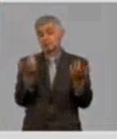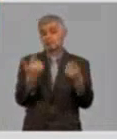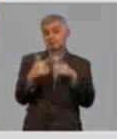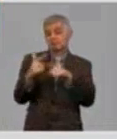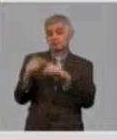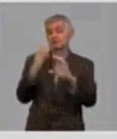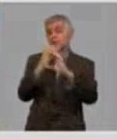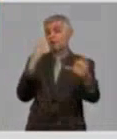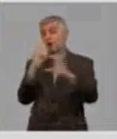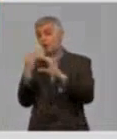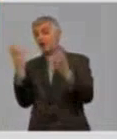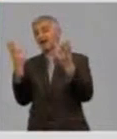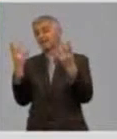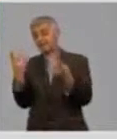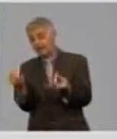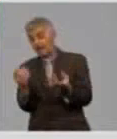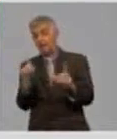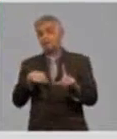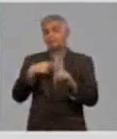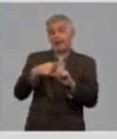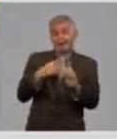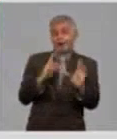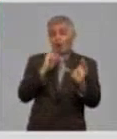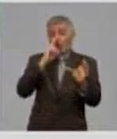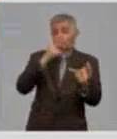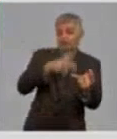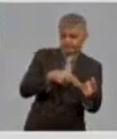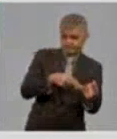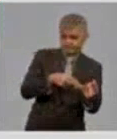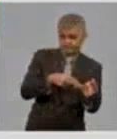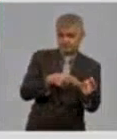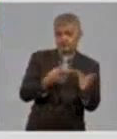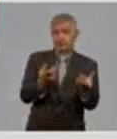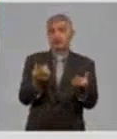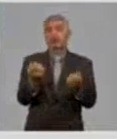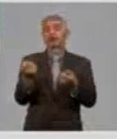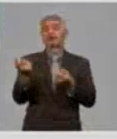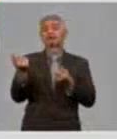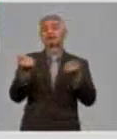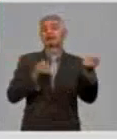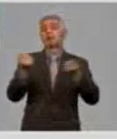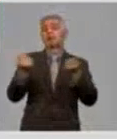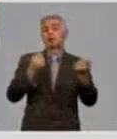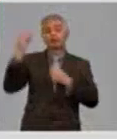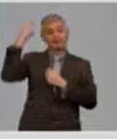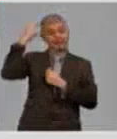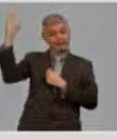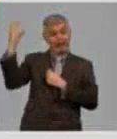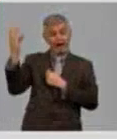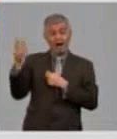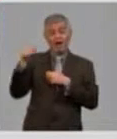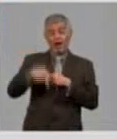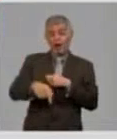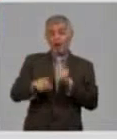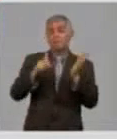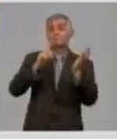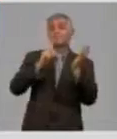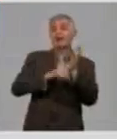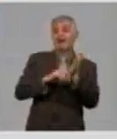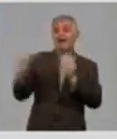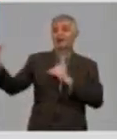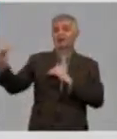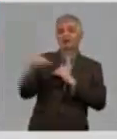estamos muy amplios. Se mantiene suspendido el apoyo de los medios de transporte estatal en las paradas y puntos de embarque. En esta primera fase